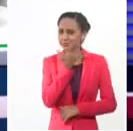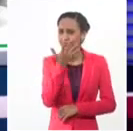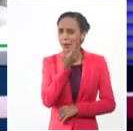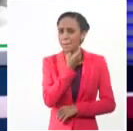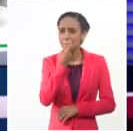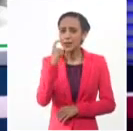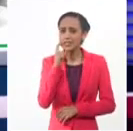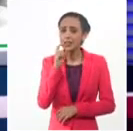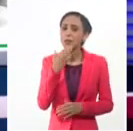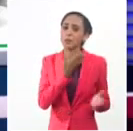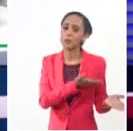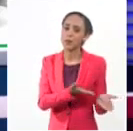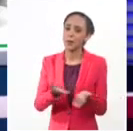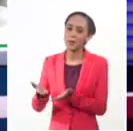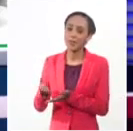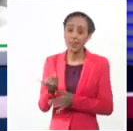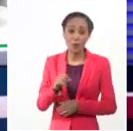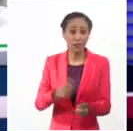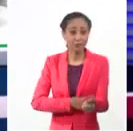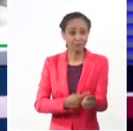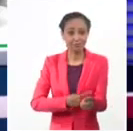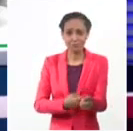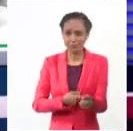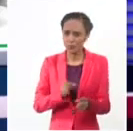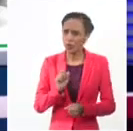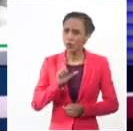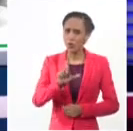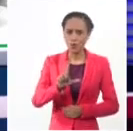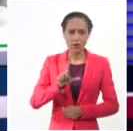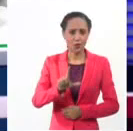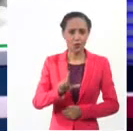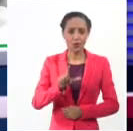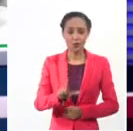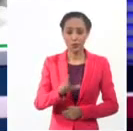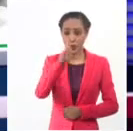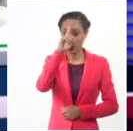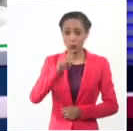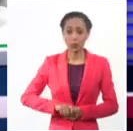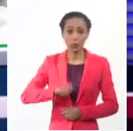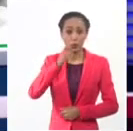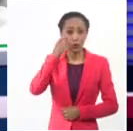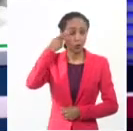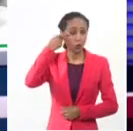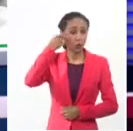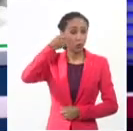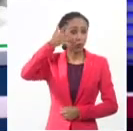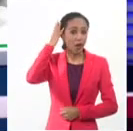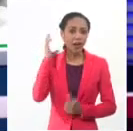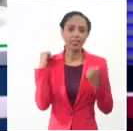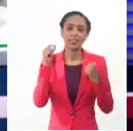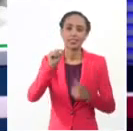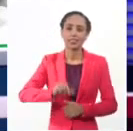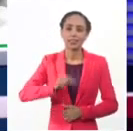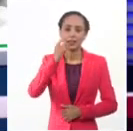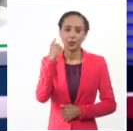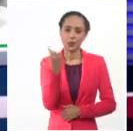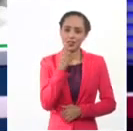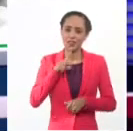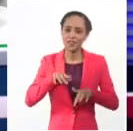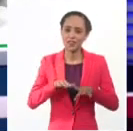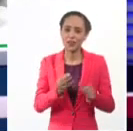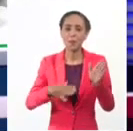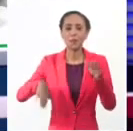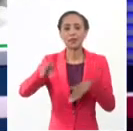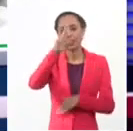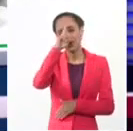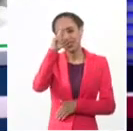y doy la bienvenida, como cada lunes, al doctor Francisco Durán García, director nacional de epidemiología del Ministerio de